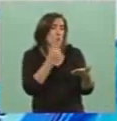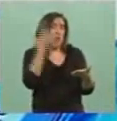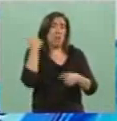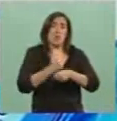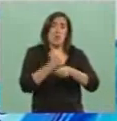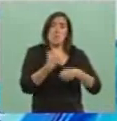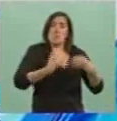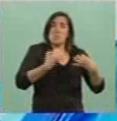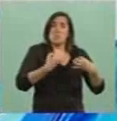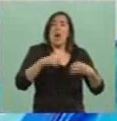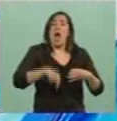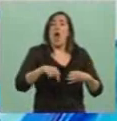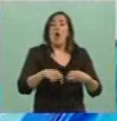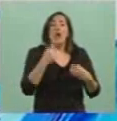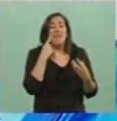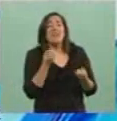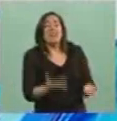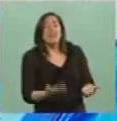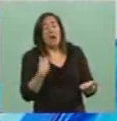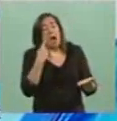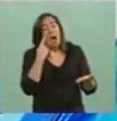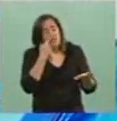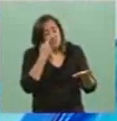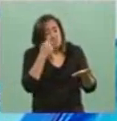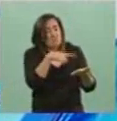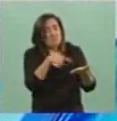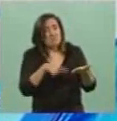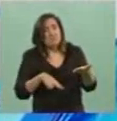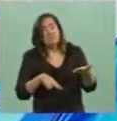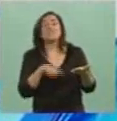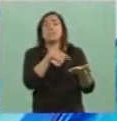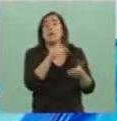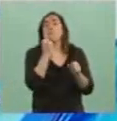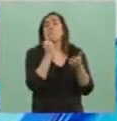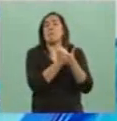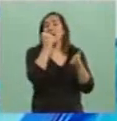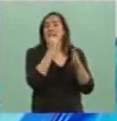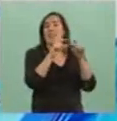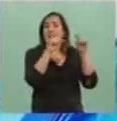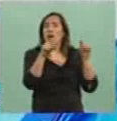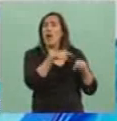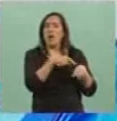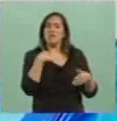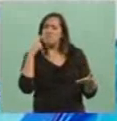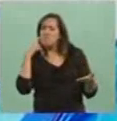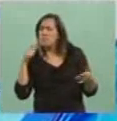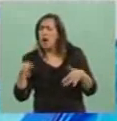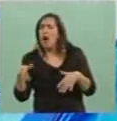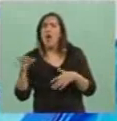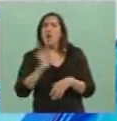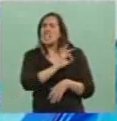bien. Y bueno, esta firma no presentaba declaraciones juradas de ganancia del